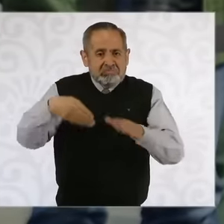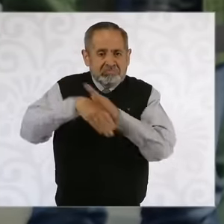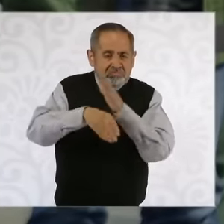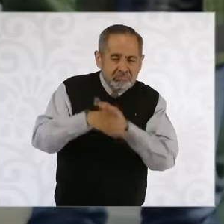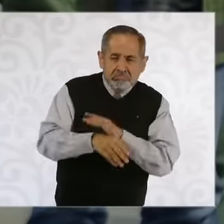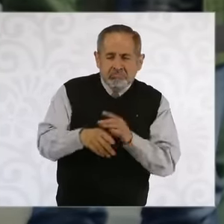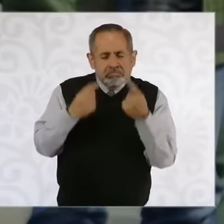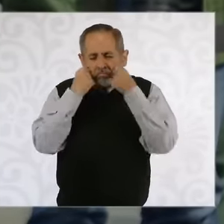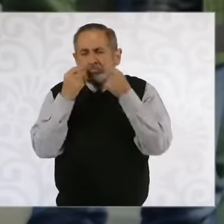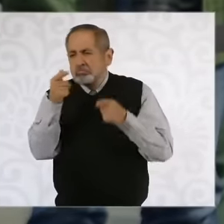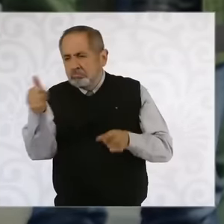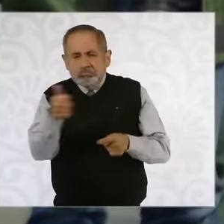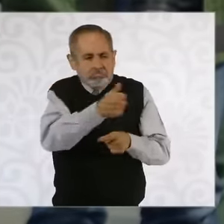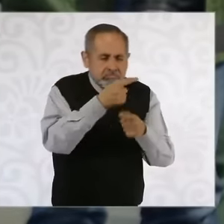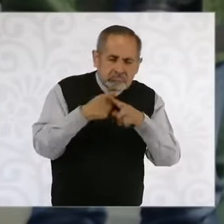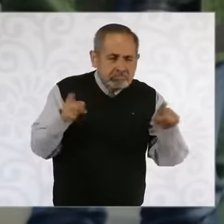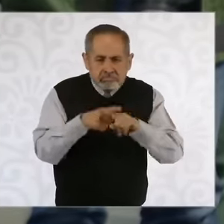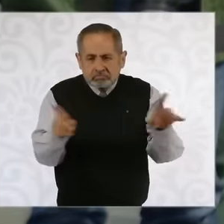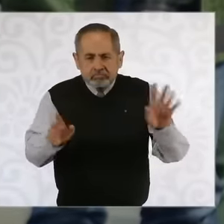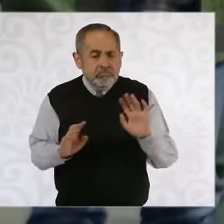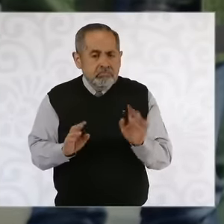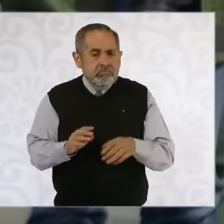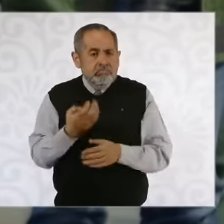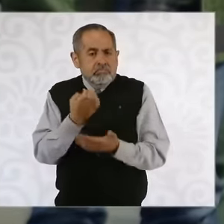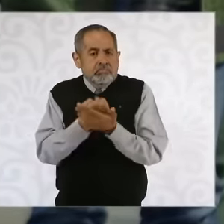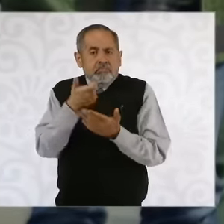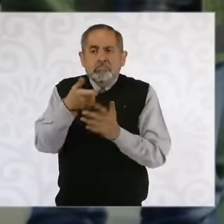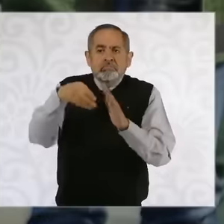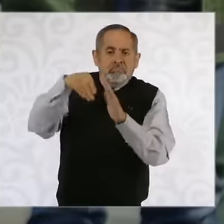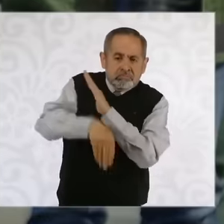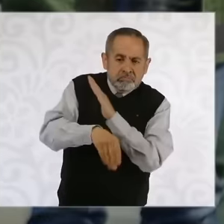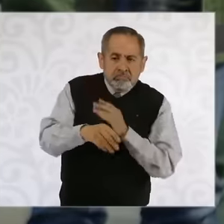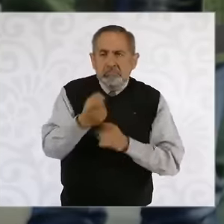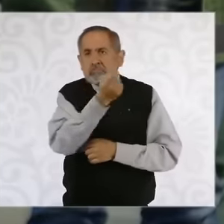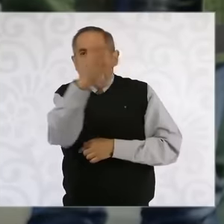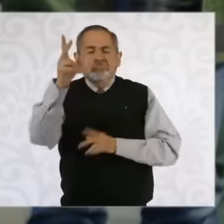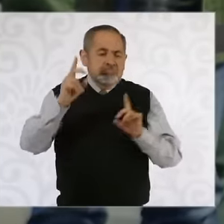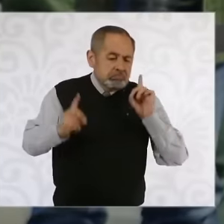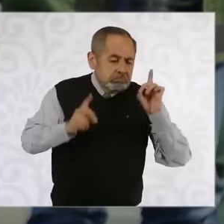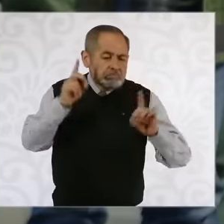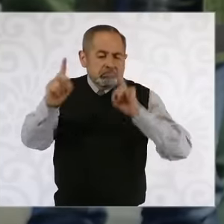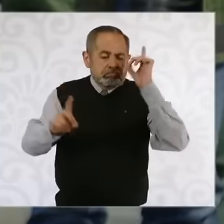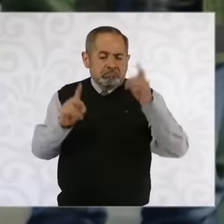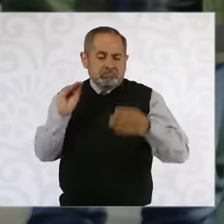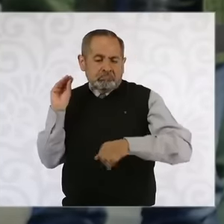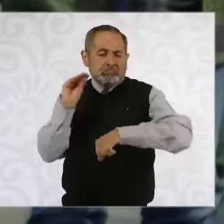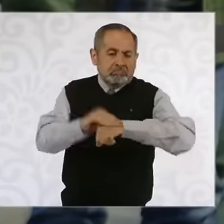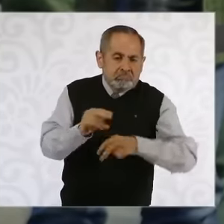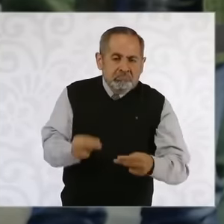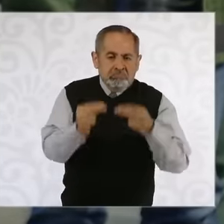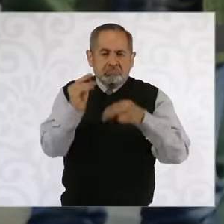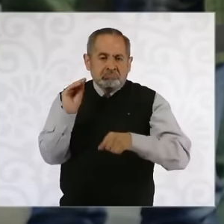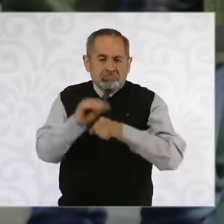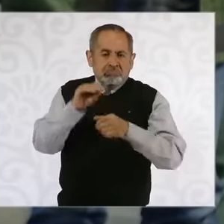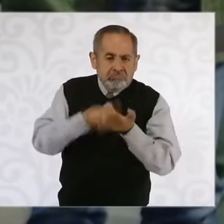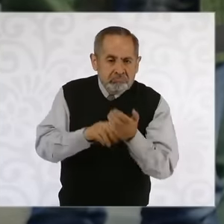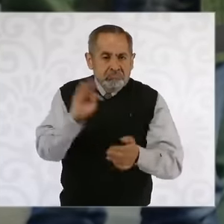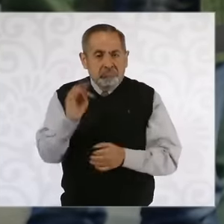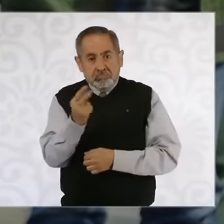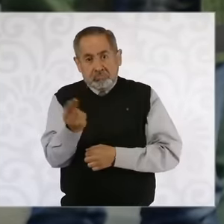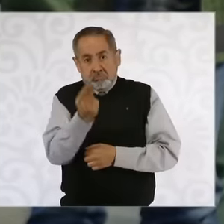de uno o de otro, sino lo que puede generar en la economía, en la incertidumbre entre los inversionistas. No sé si